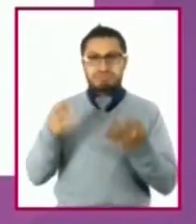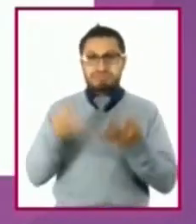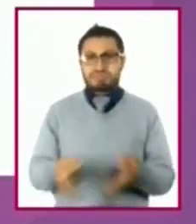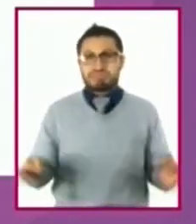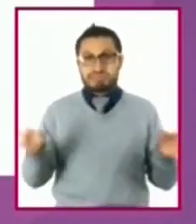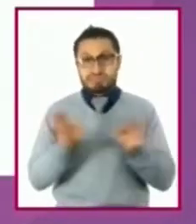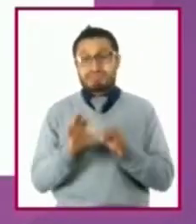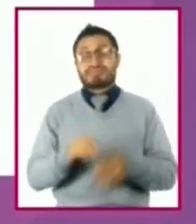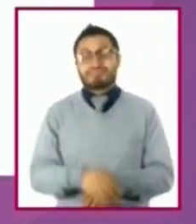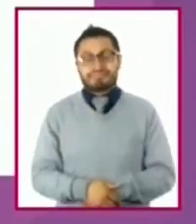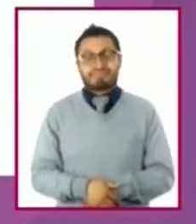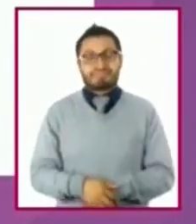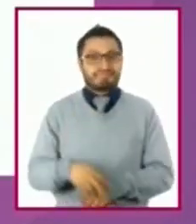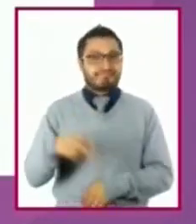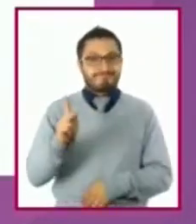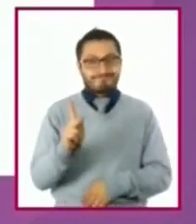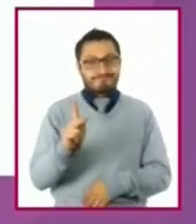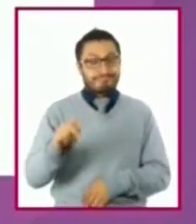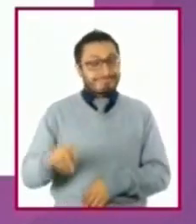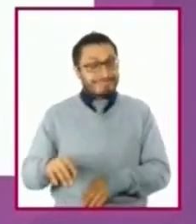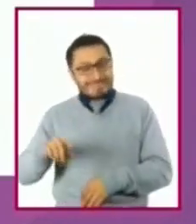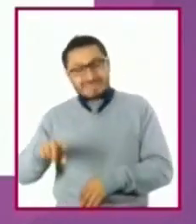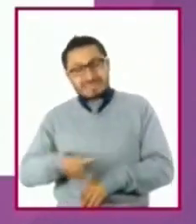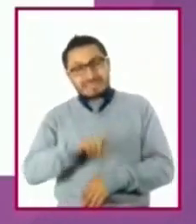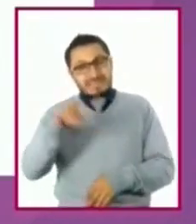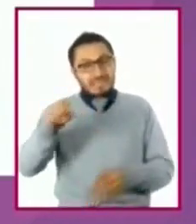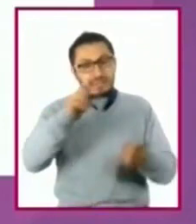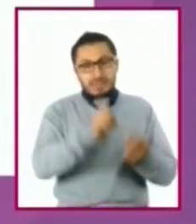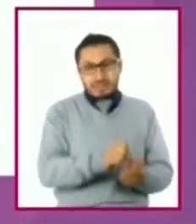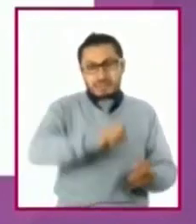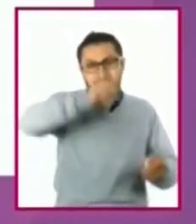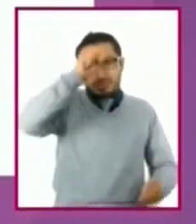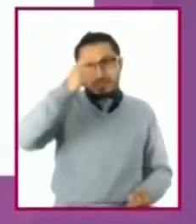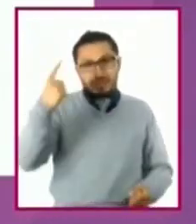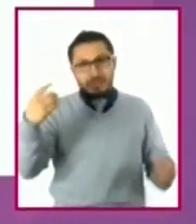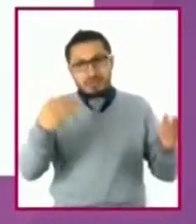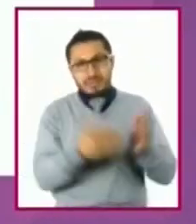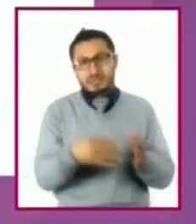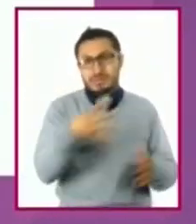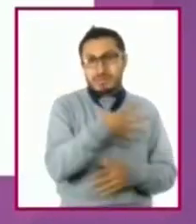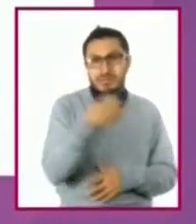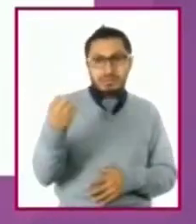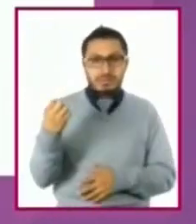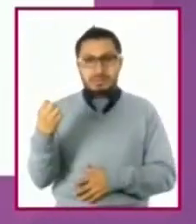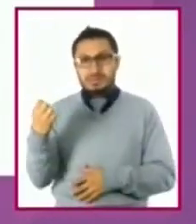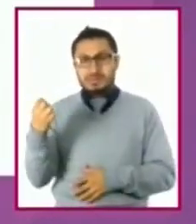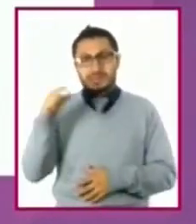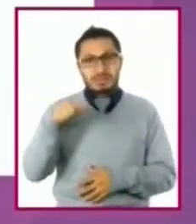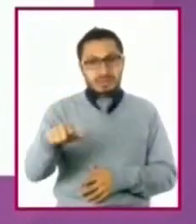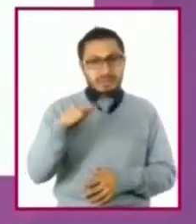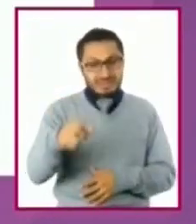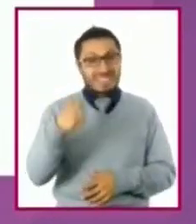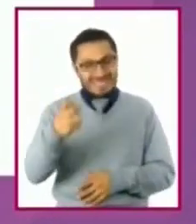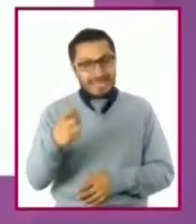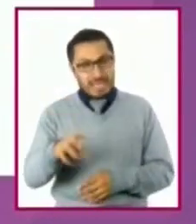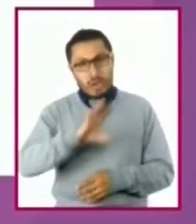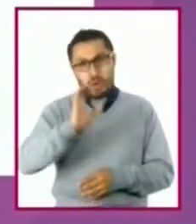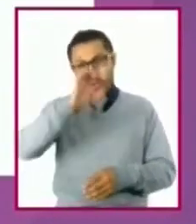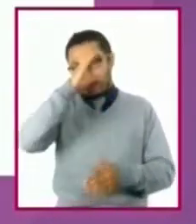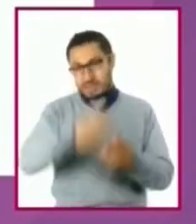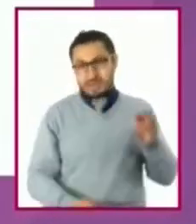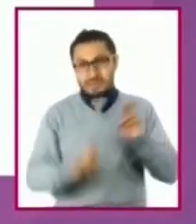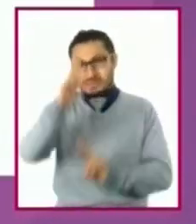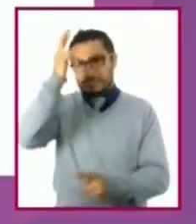fundamentales. Pero no es sino hasta la Constitución de 1917, resultado de la Revolución Mexicana, que